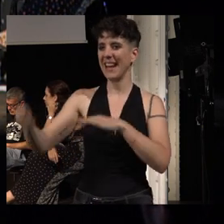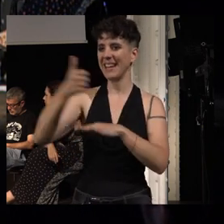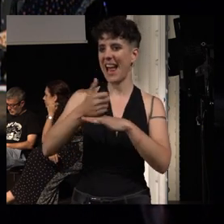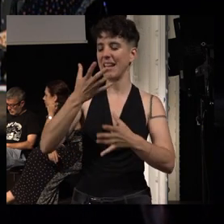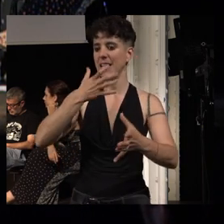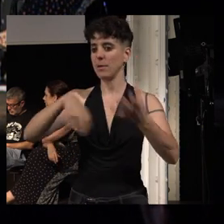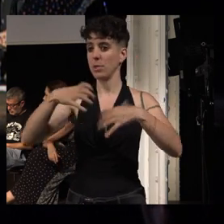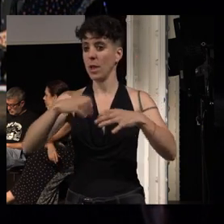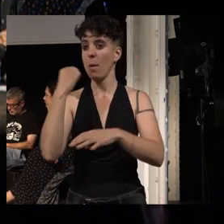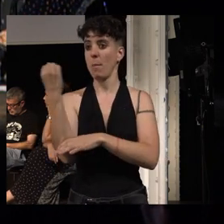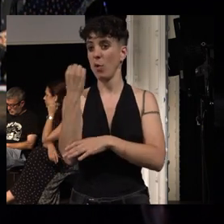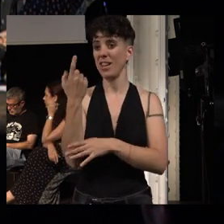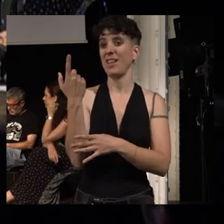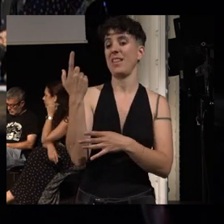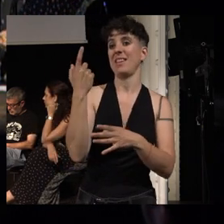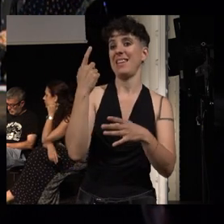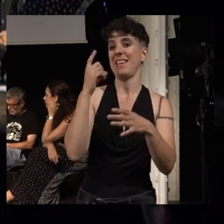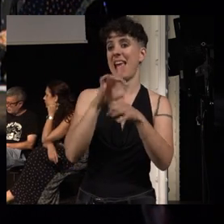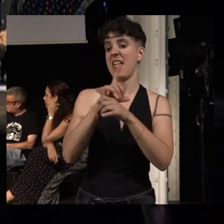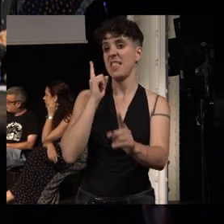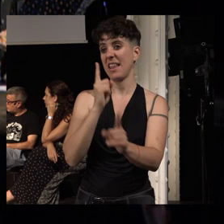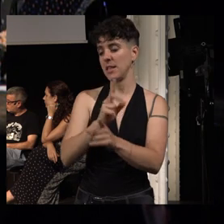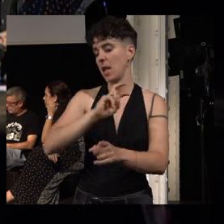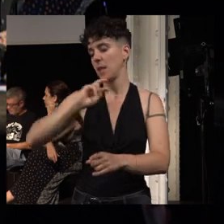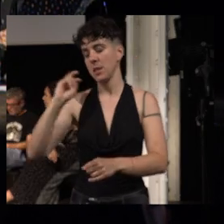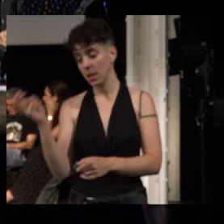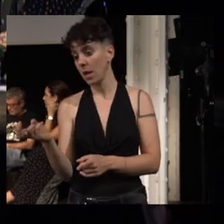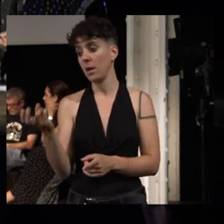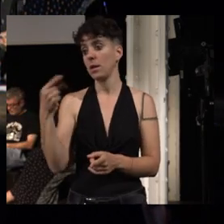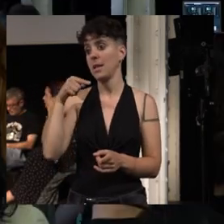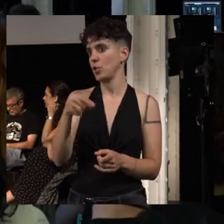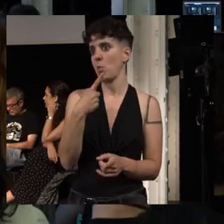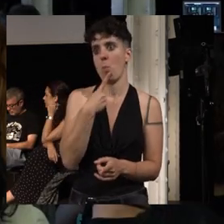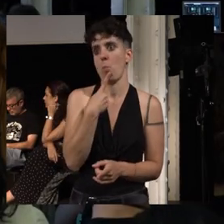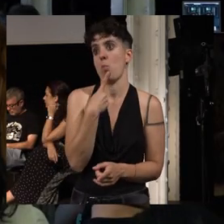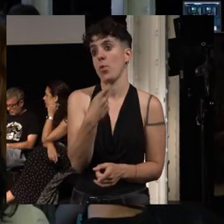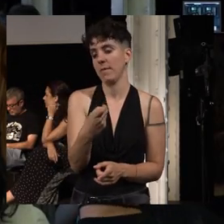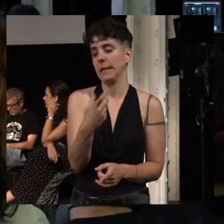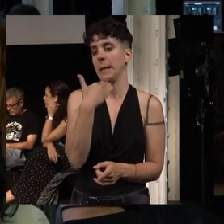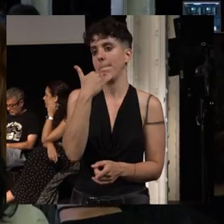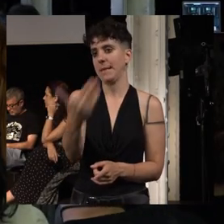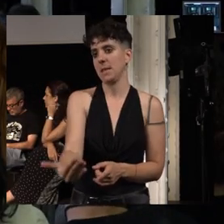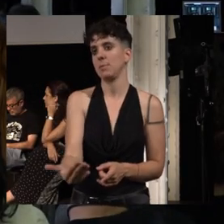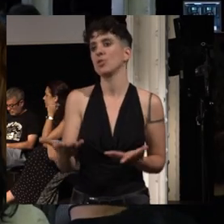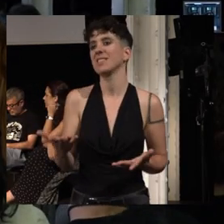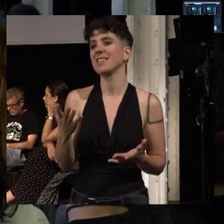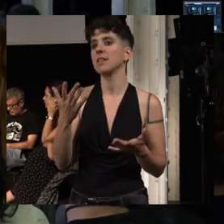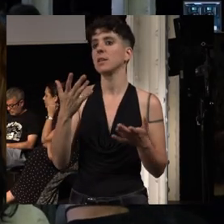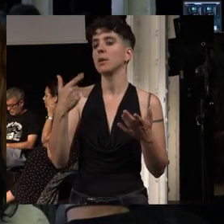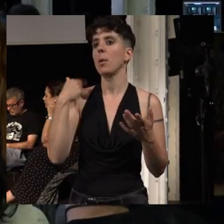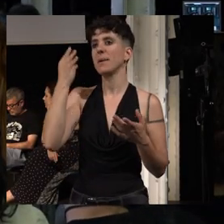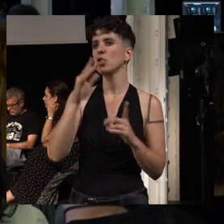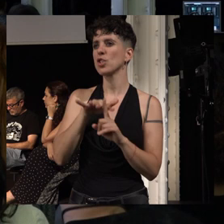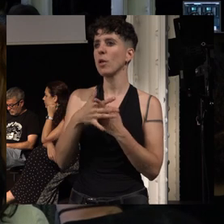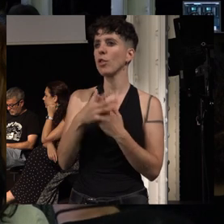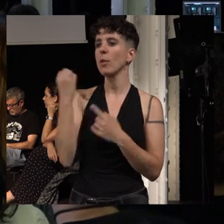sistemas de poder antirracistas, etcétera, ¿no? O sea, es decir, como esto no lo creo que será muy difícil, creo que sí que estamos en una situación de poder